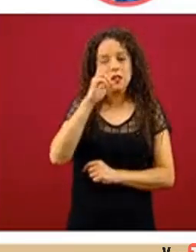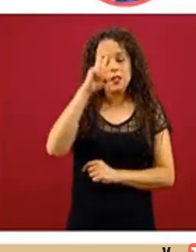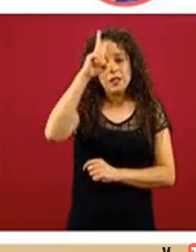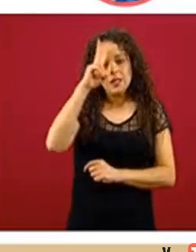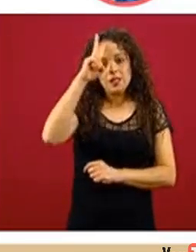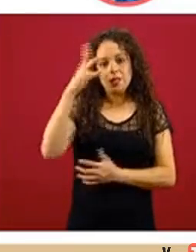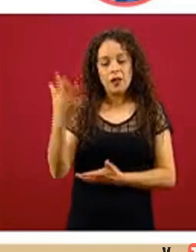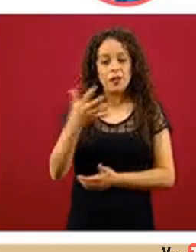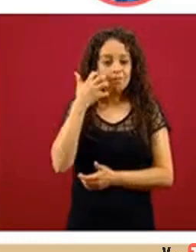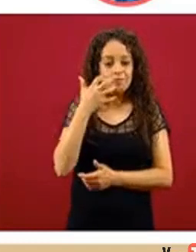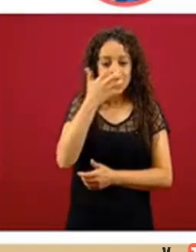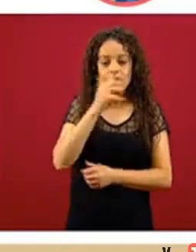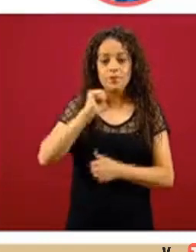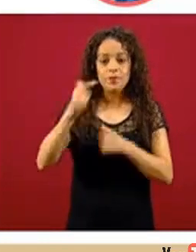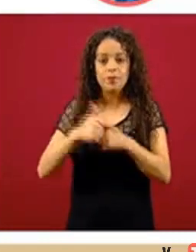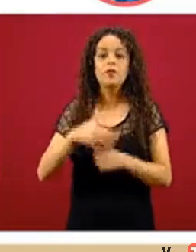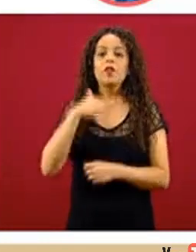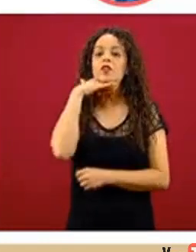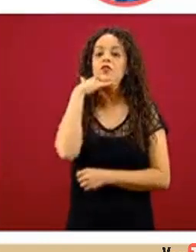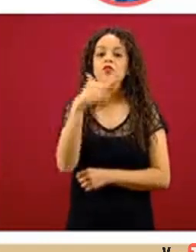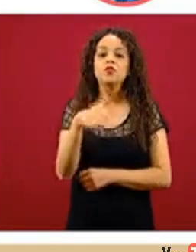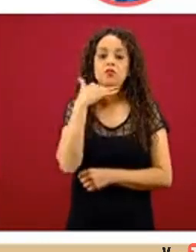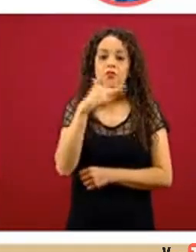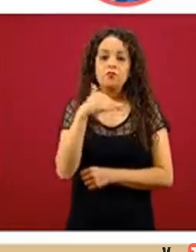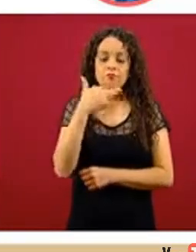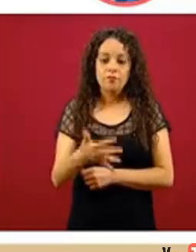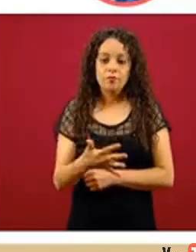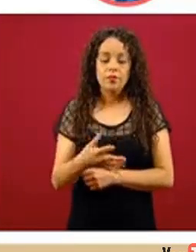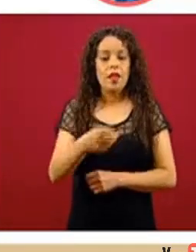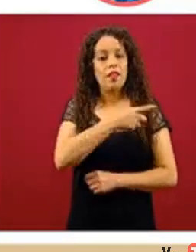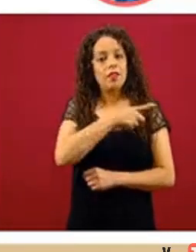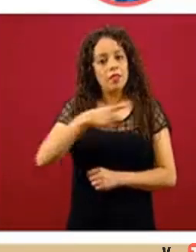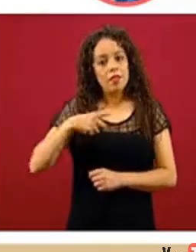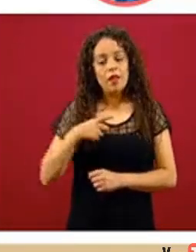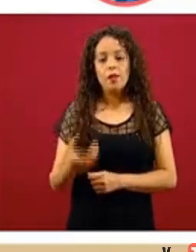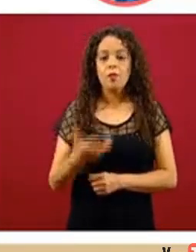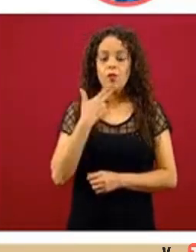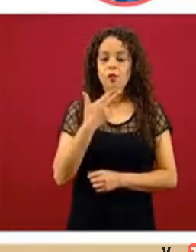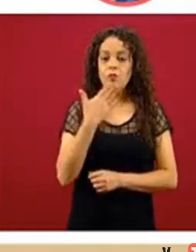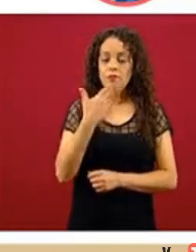si no lo usamos con el lavado de manos y la etiqueta respiratoria,